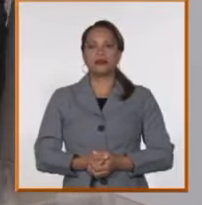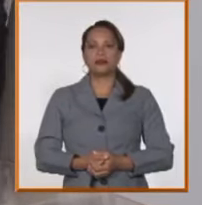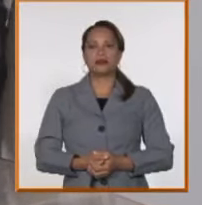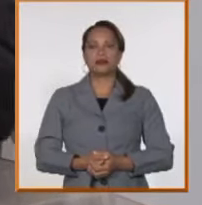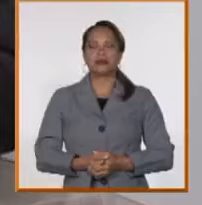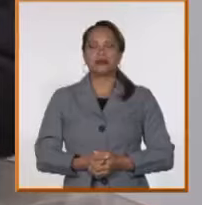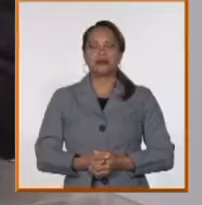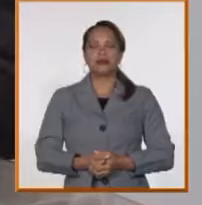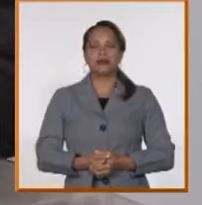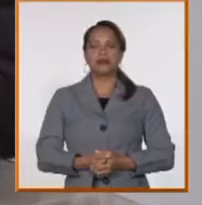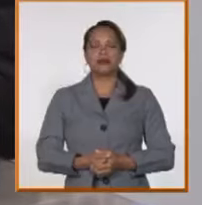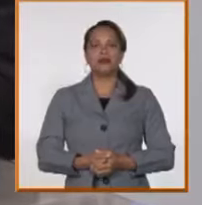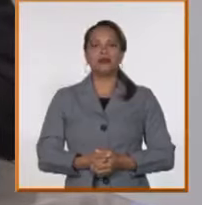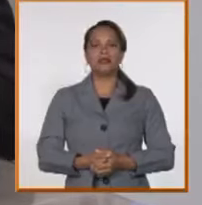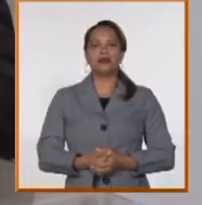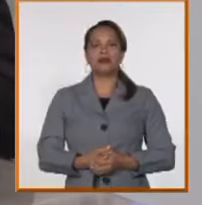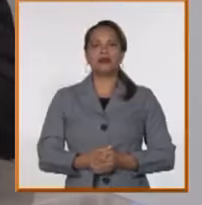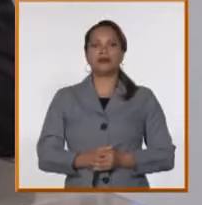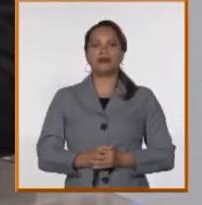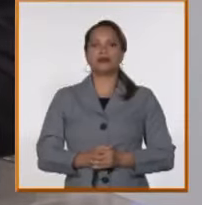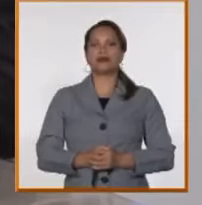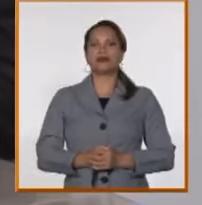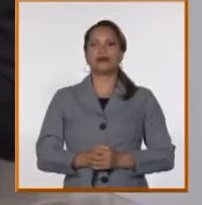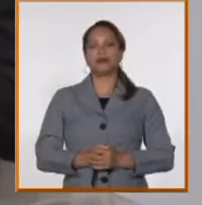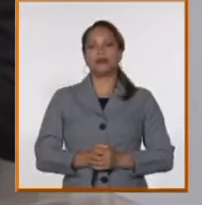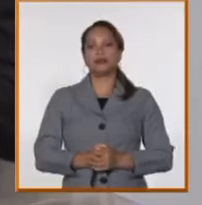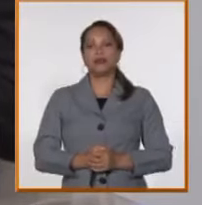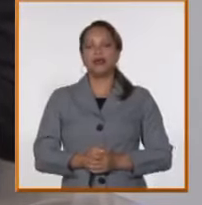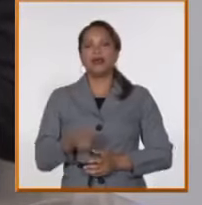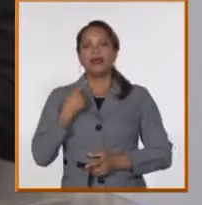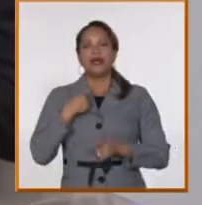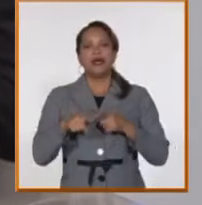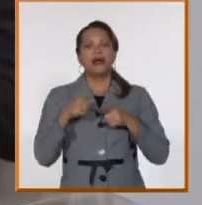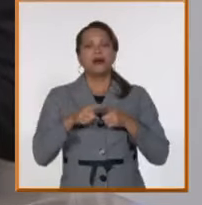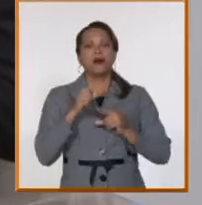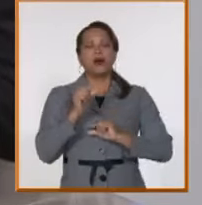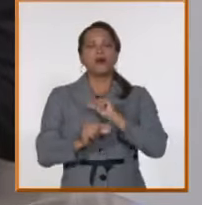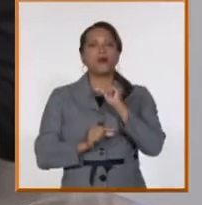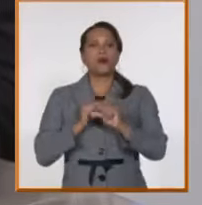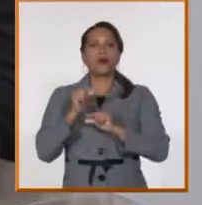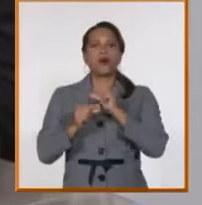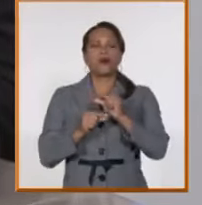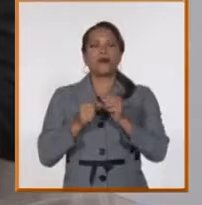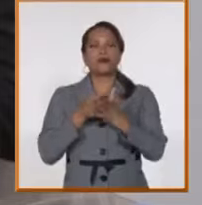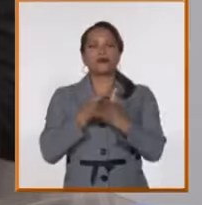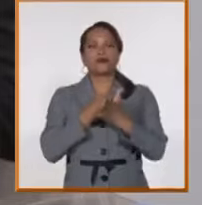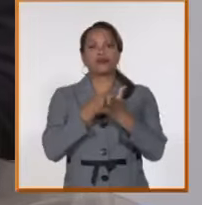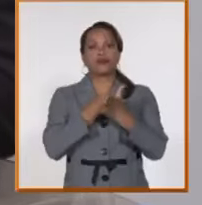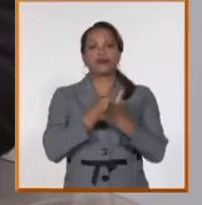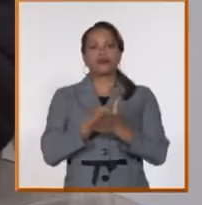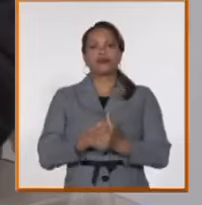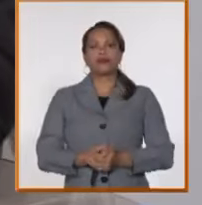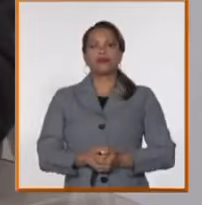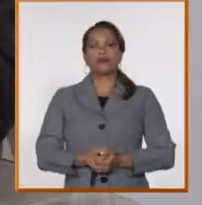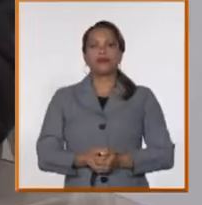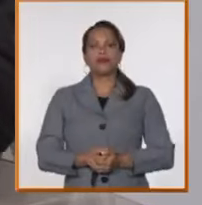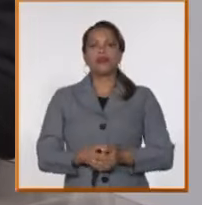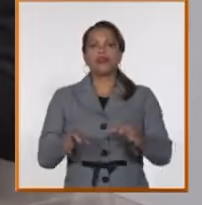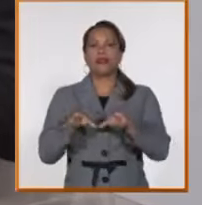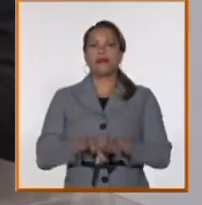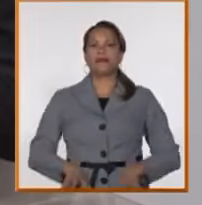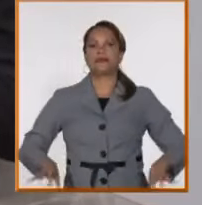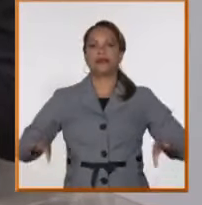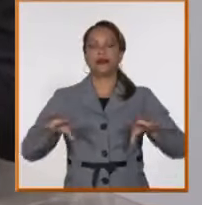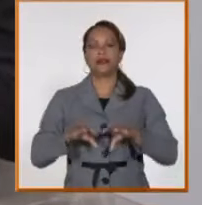las las cosas novedosas que hemos tenido que ir enfrentando para poder eh enfrentar la situación y